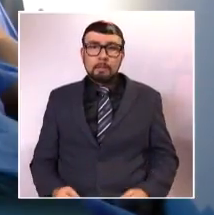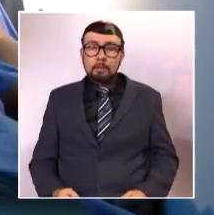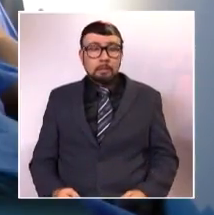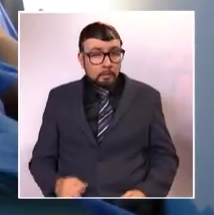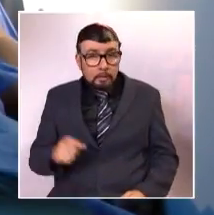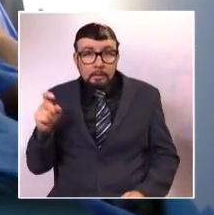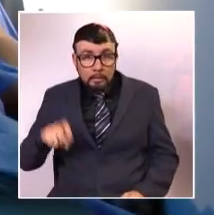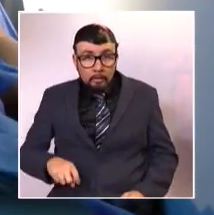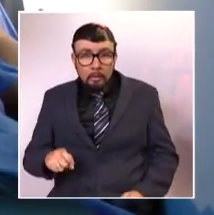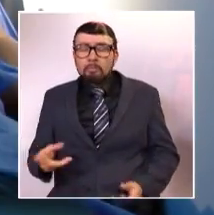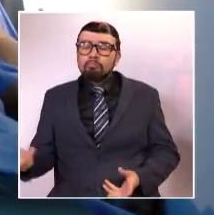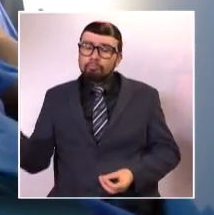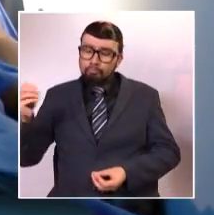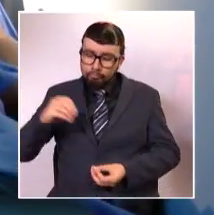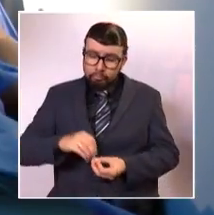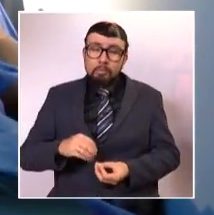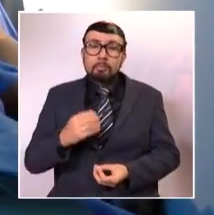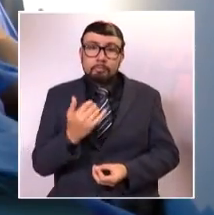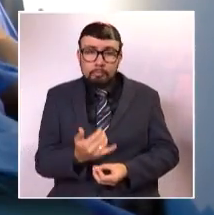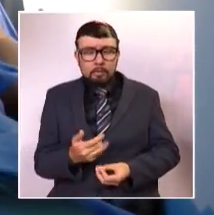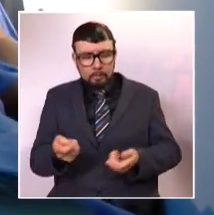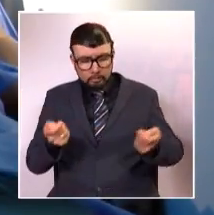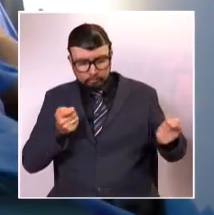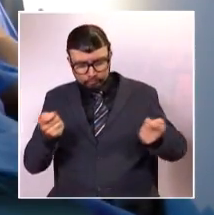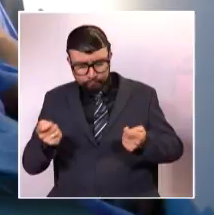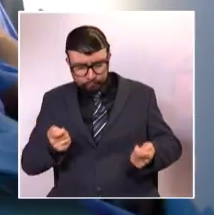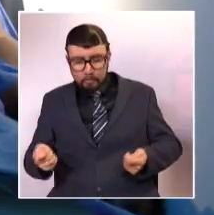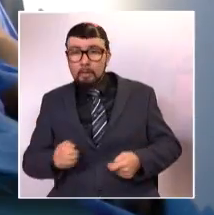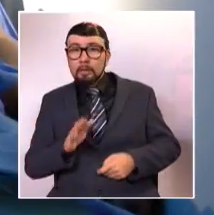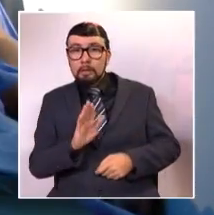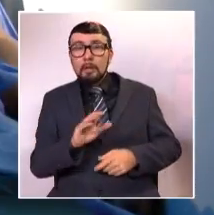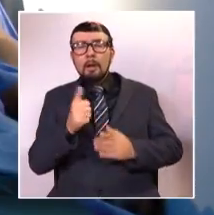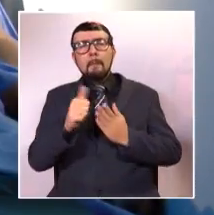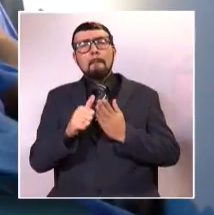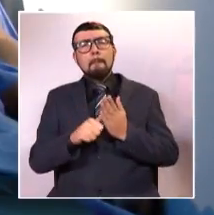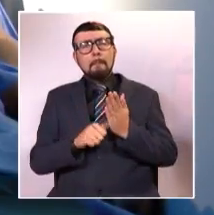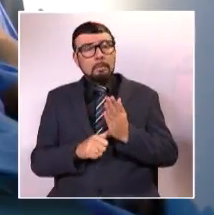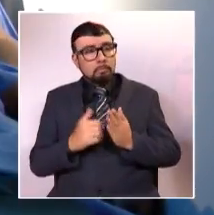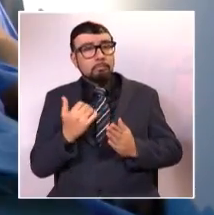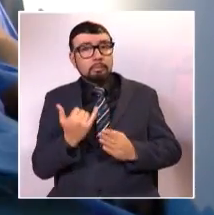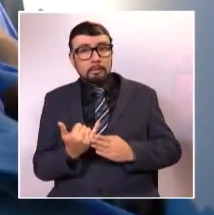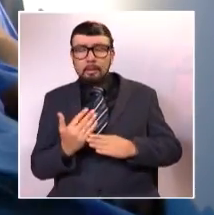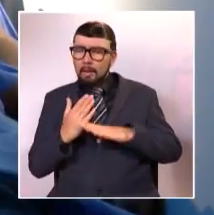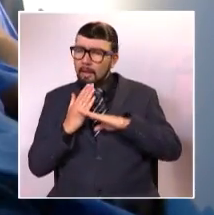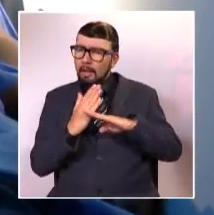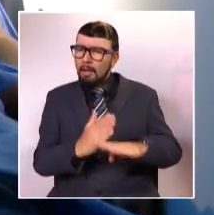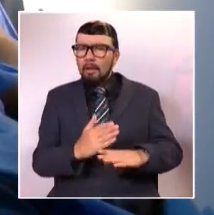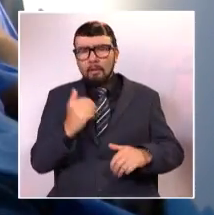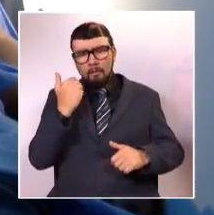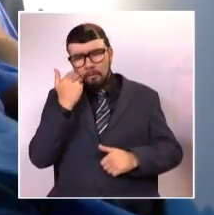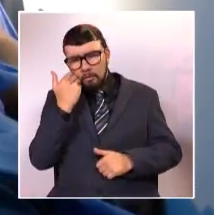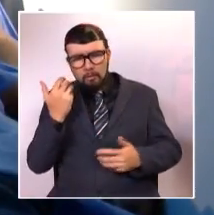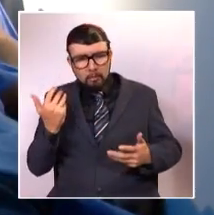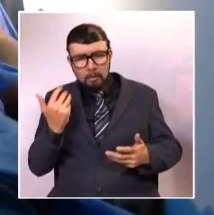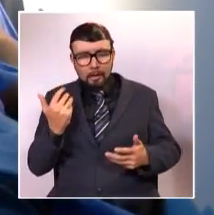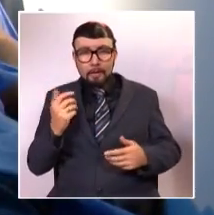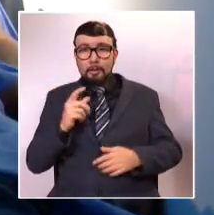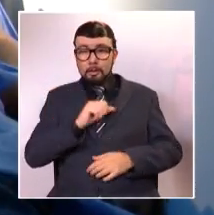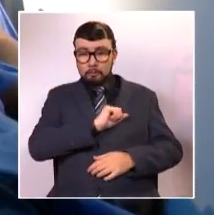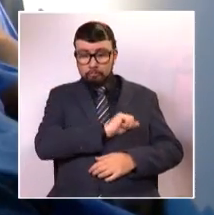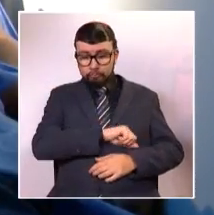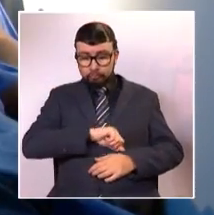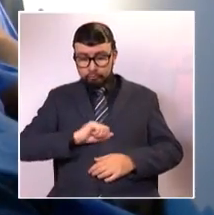también incluirlo dentro de nuestro programa preventivo, siempre una ecografía para ver cómo están